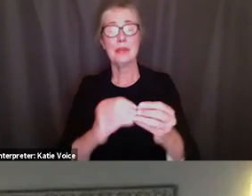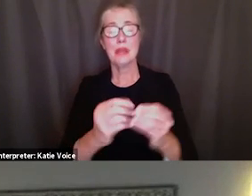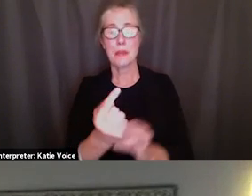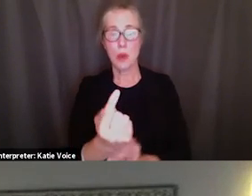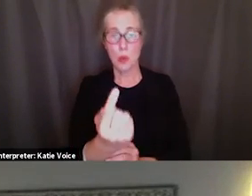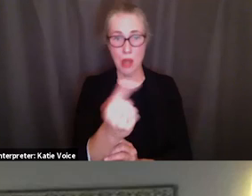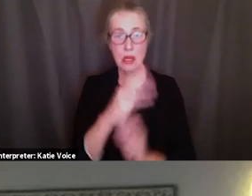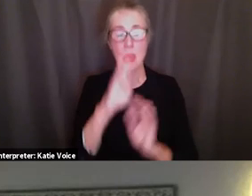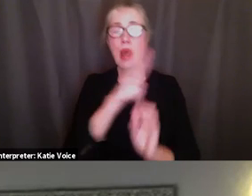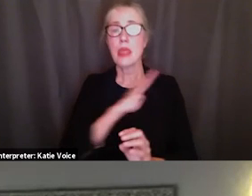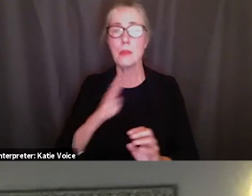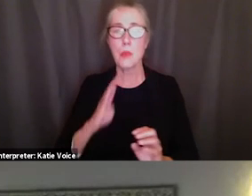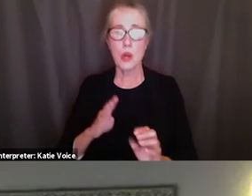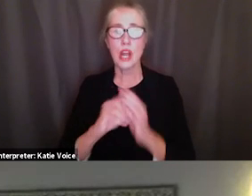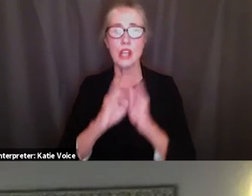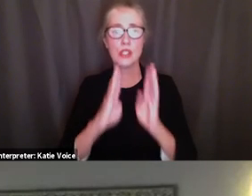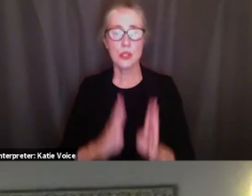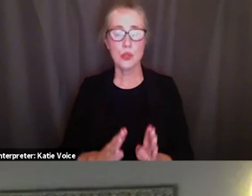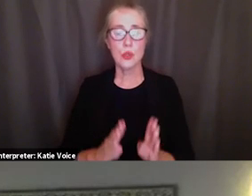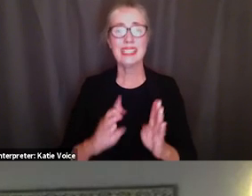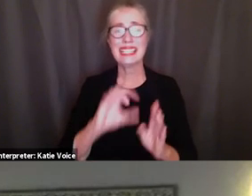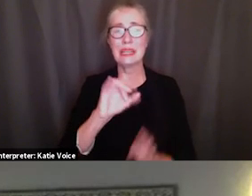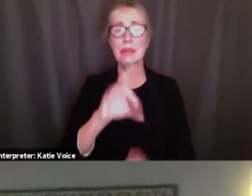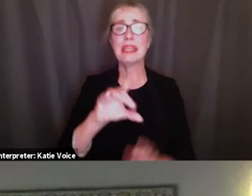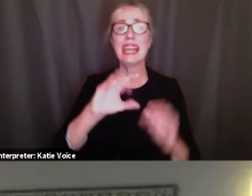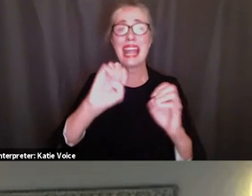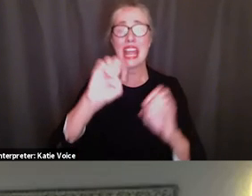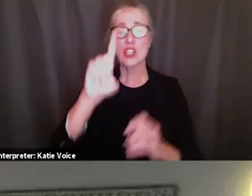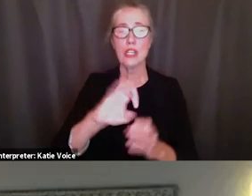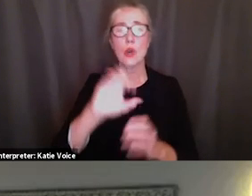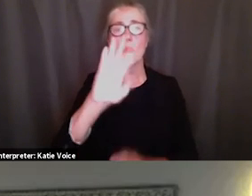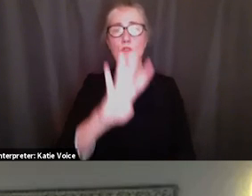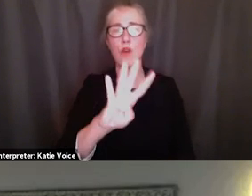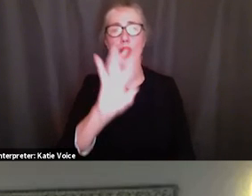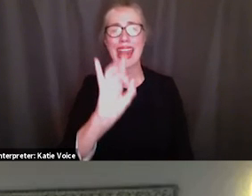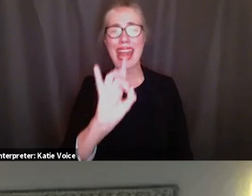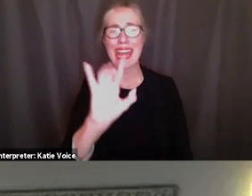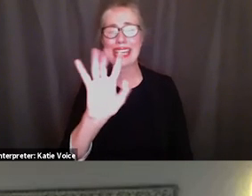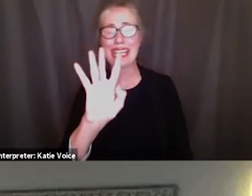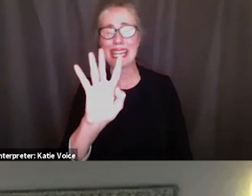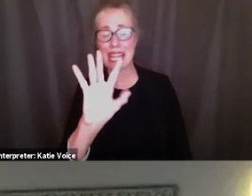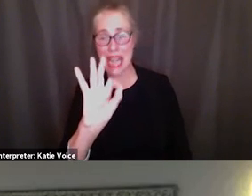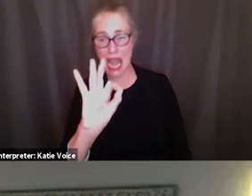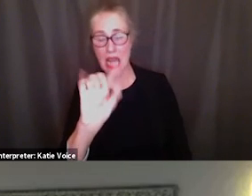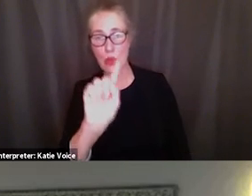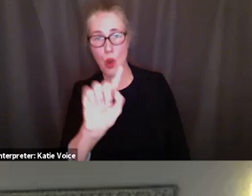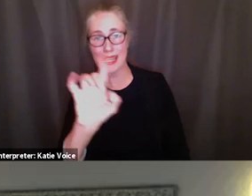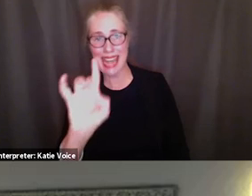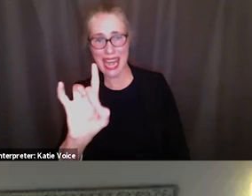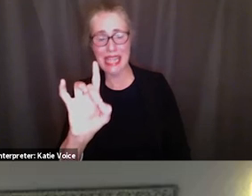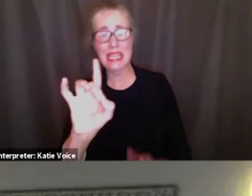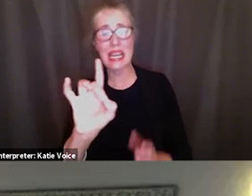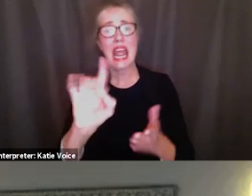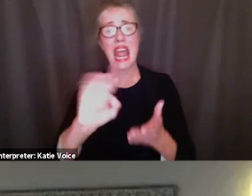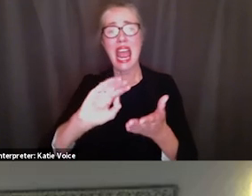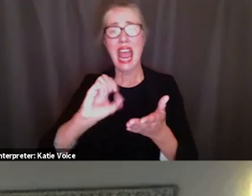Consejo respecto a la acción disciplinaria del Código Educativo 48918, relativo a una expulsión, caso